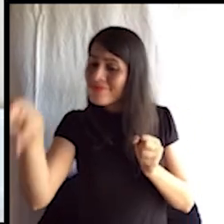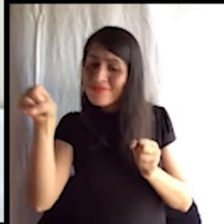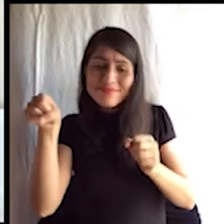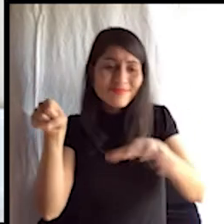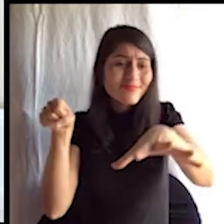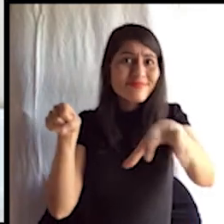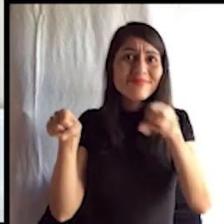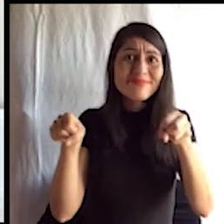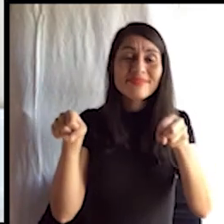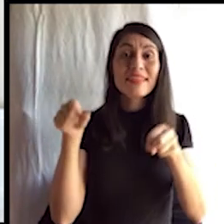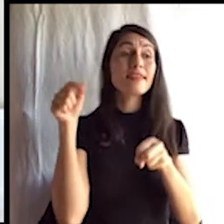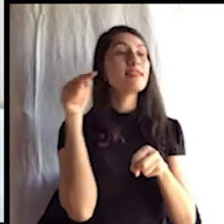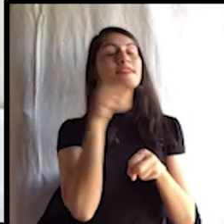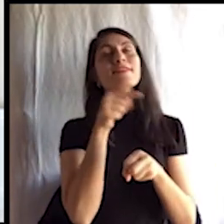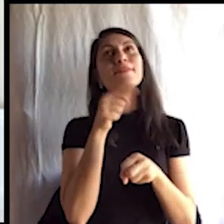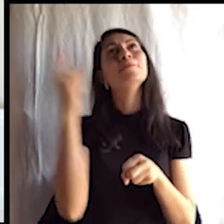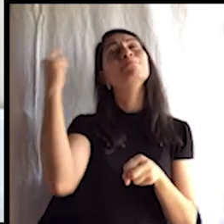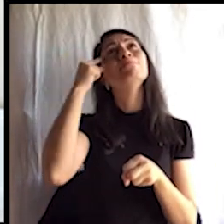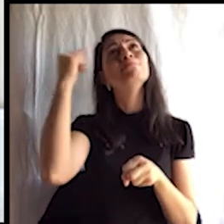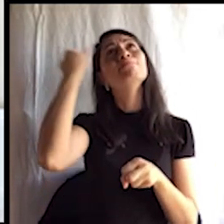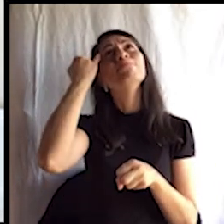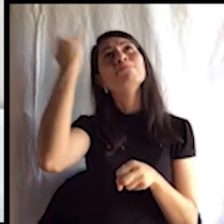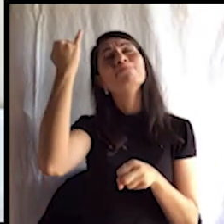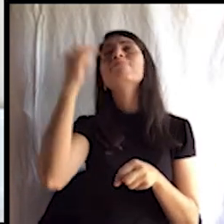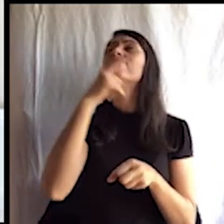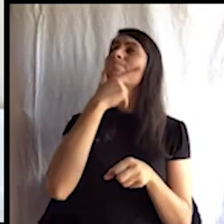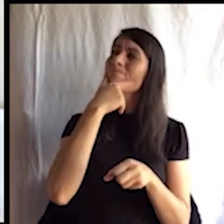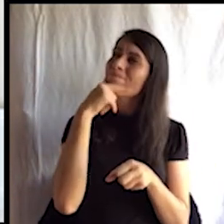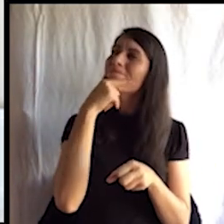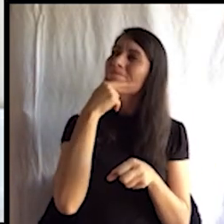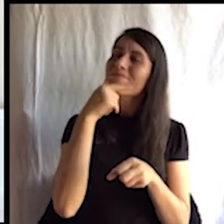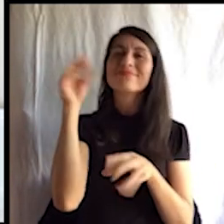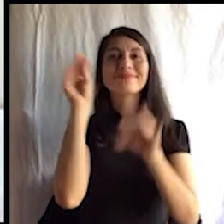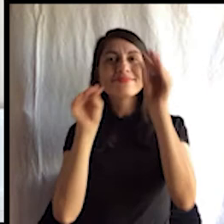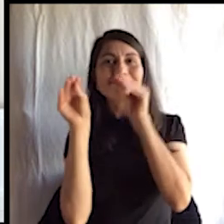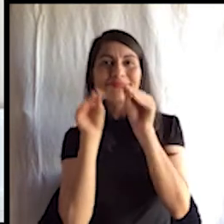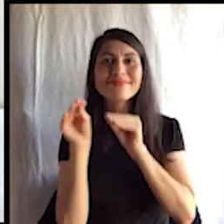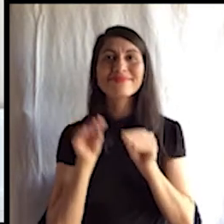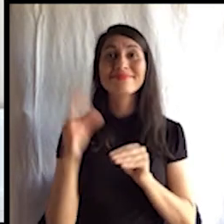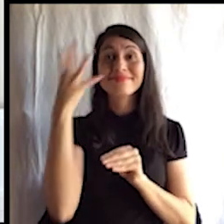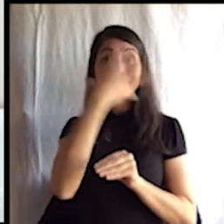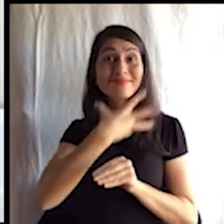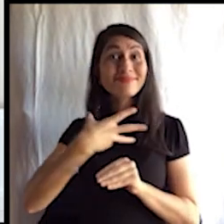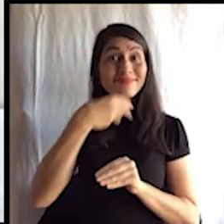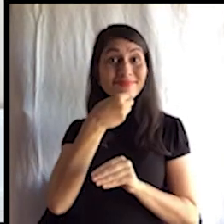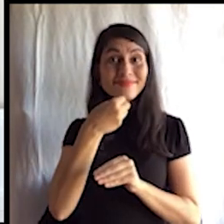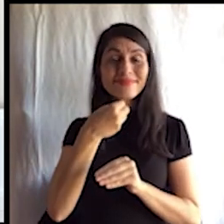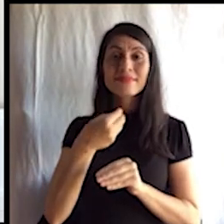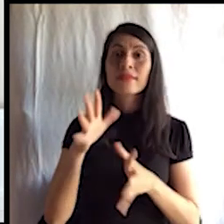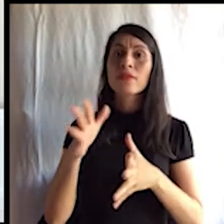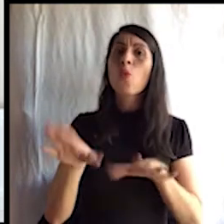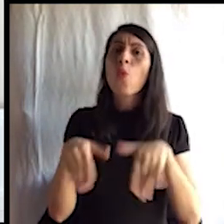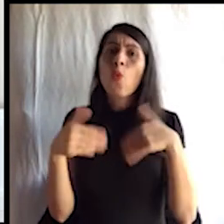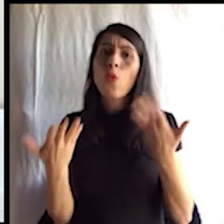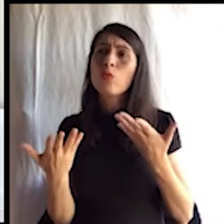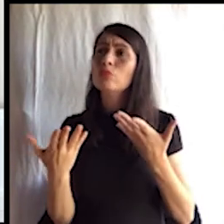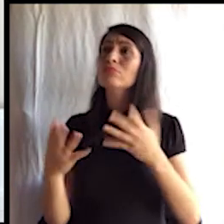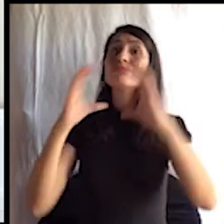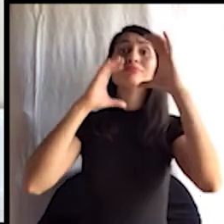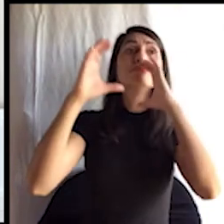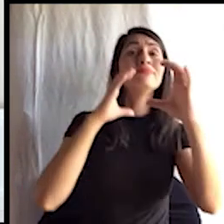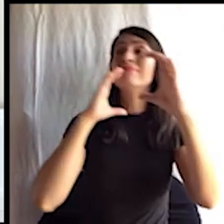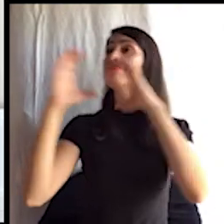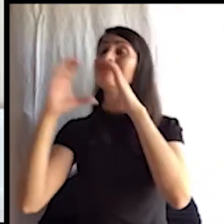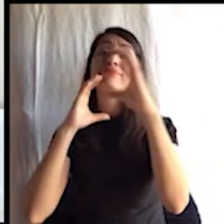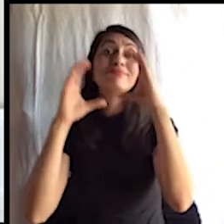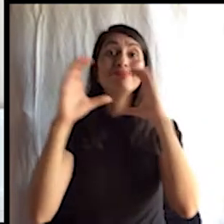a partir de eso ella empezó a crear esculturas que luego transformó como su método para comunicarse con el